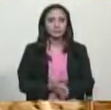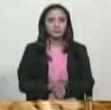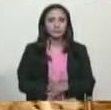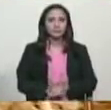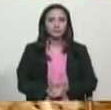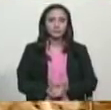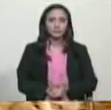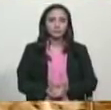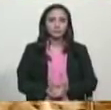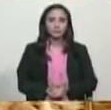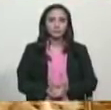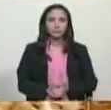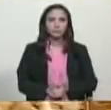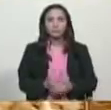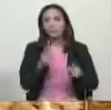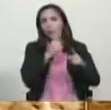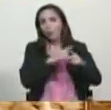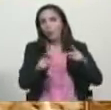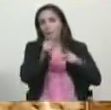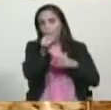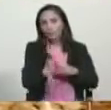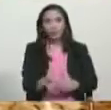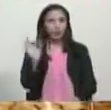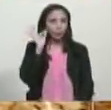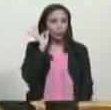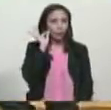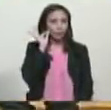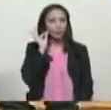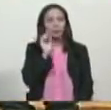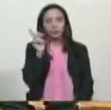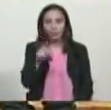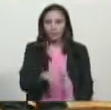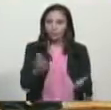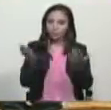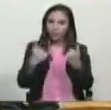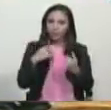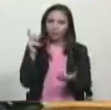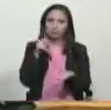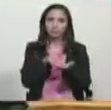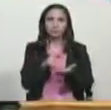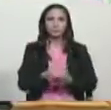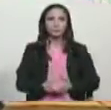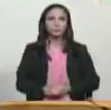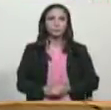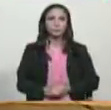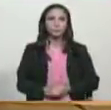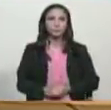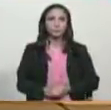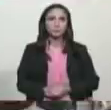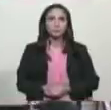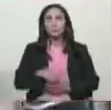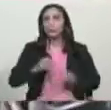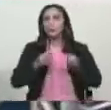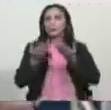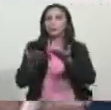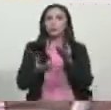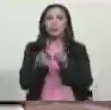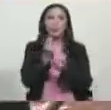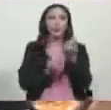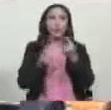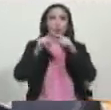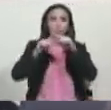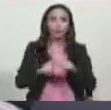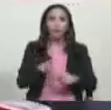De igual manera, Irene Briceño también, que venga por acá para hacer la entrega de este crédito por el orden de